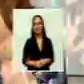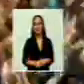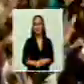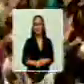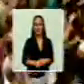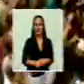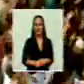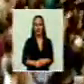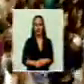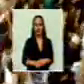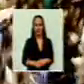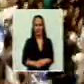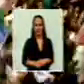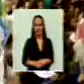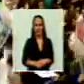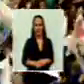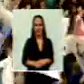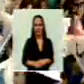¡Aplausos!